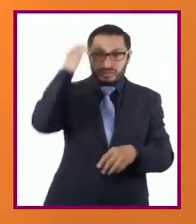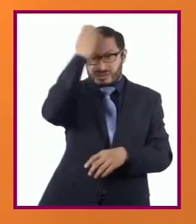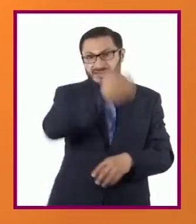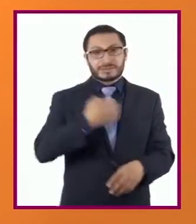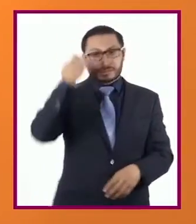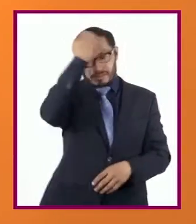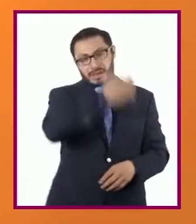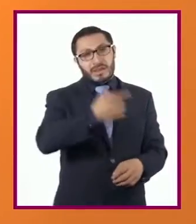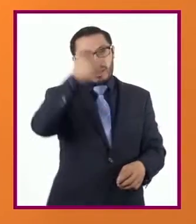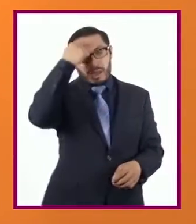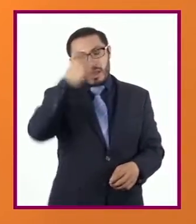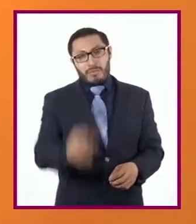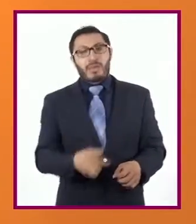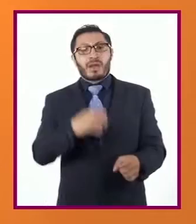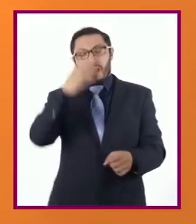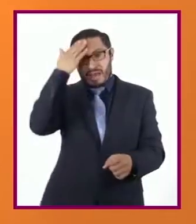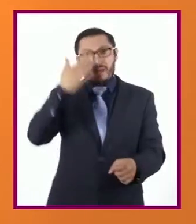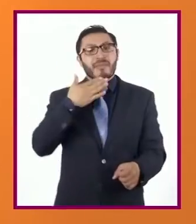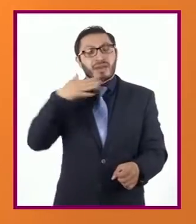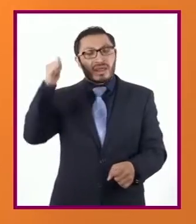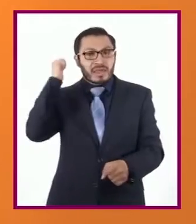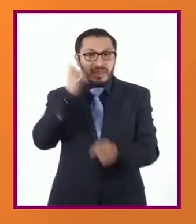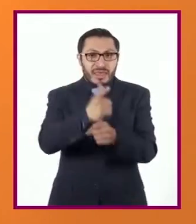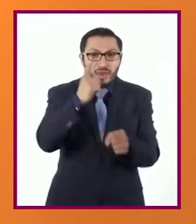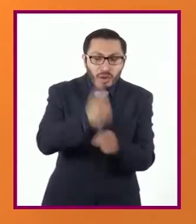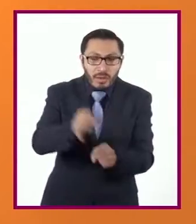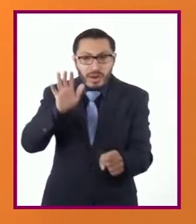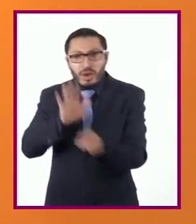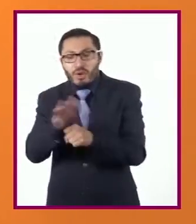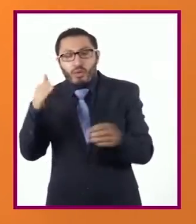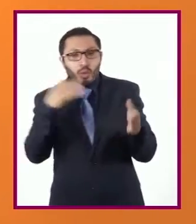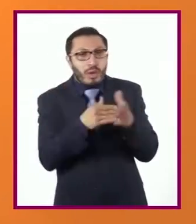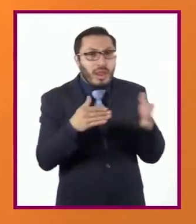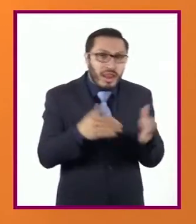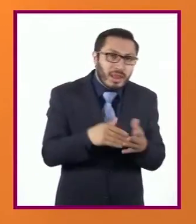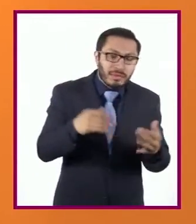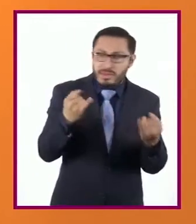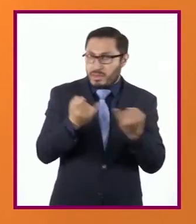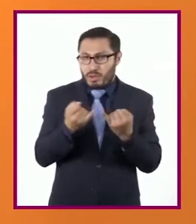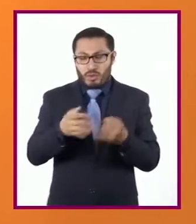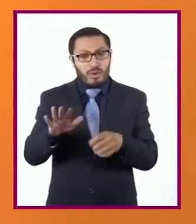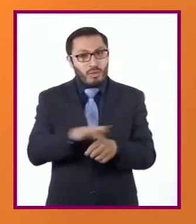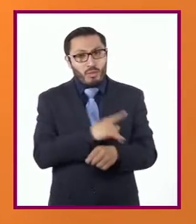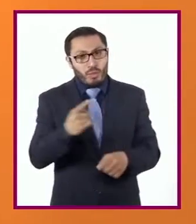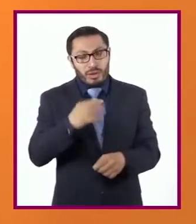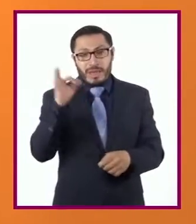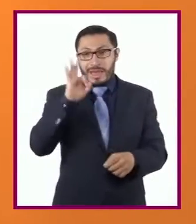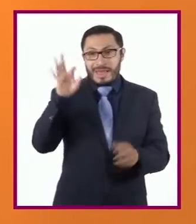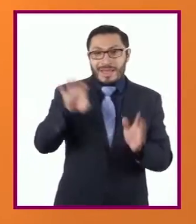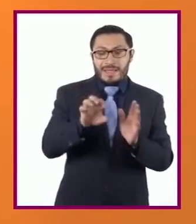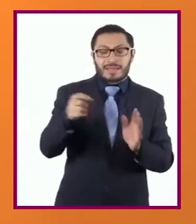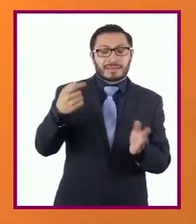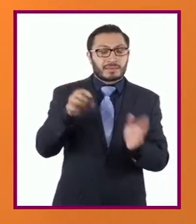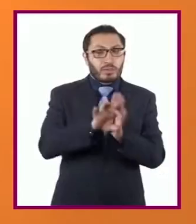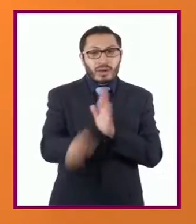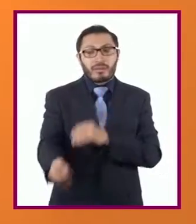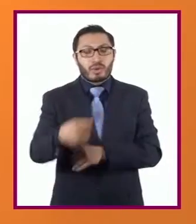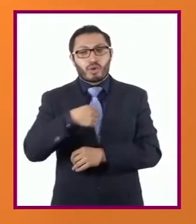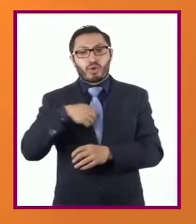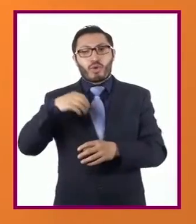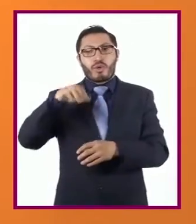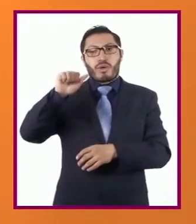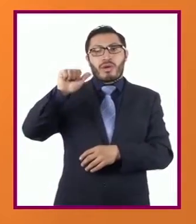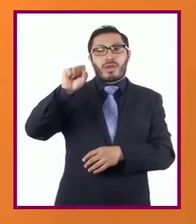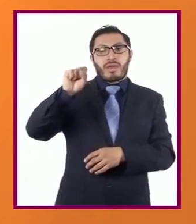las capacidades y cuáles son las limitaciones, porque puede ser que a lo mejor yo quiero ser astronauta, pero no